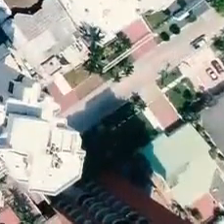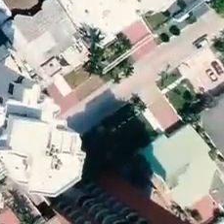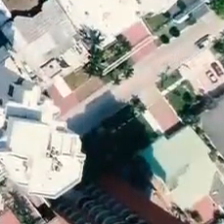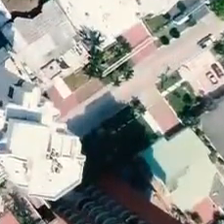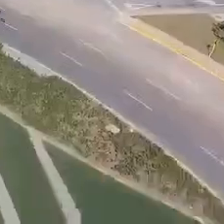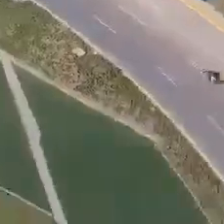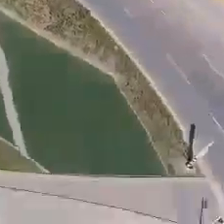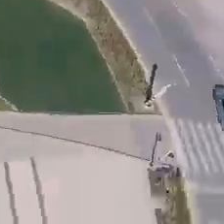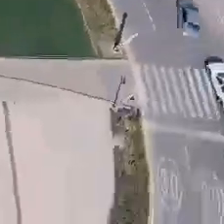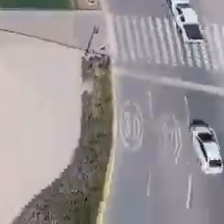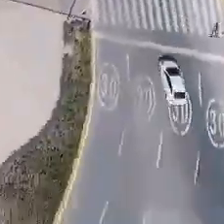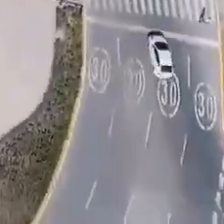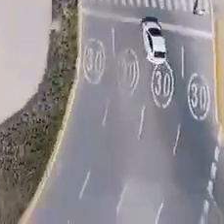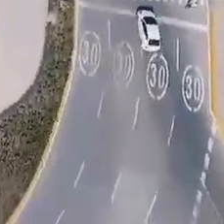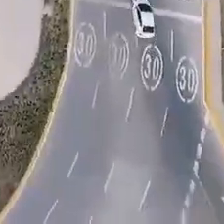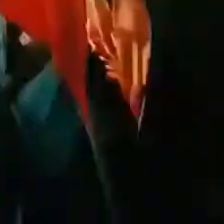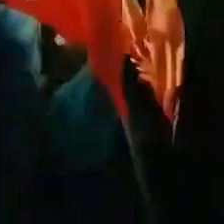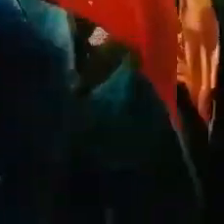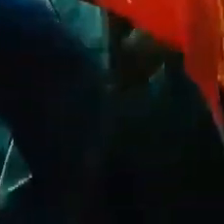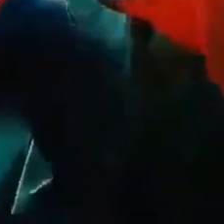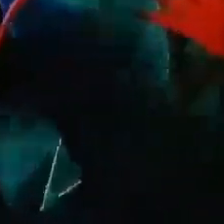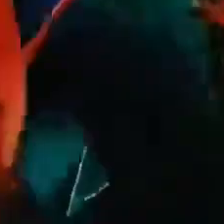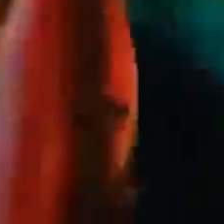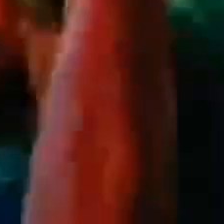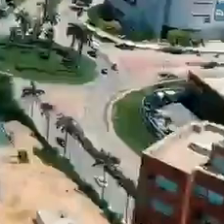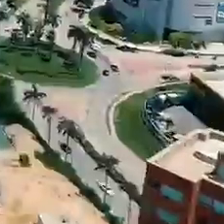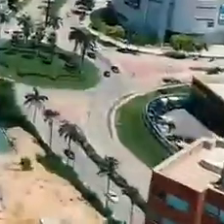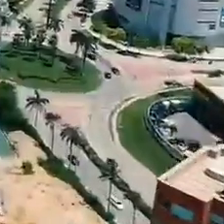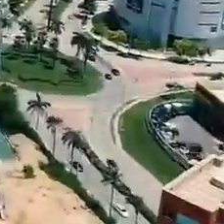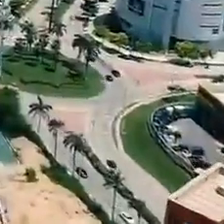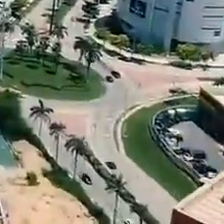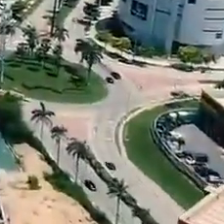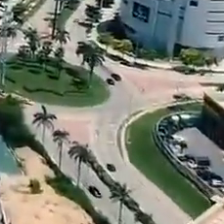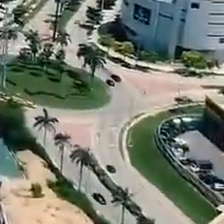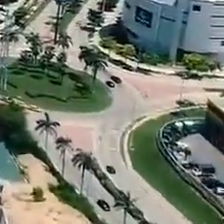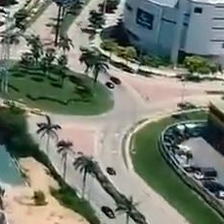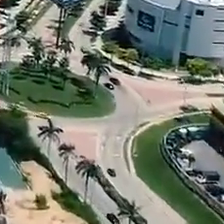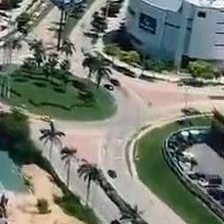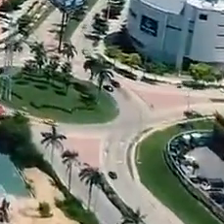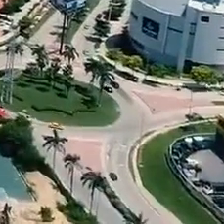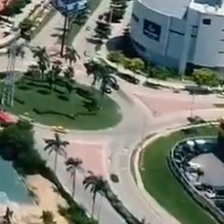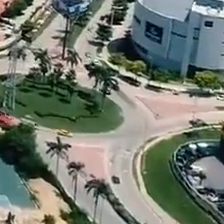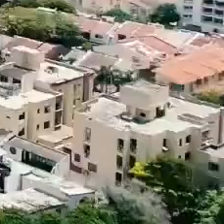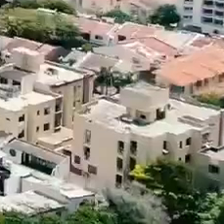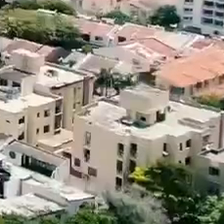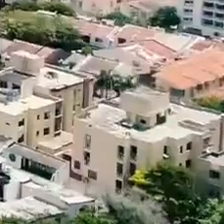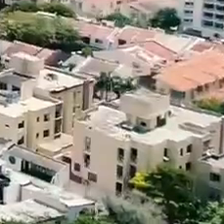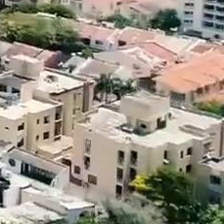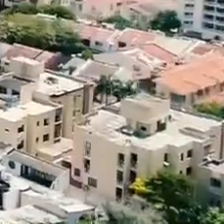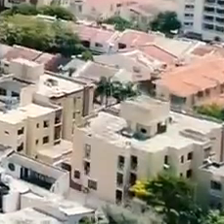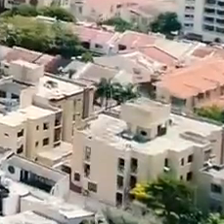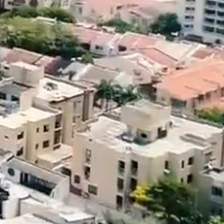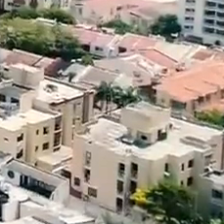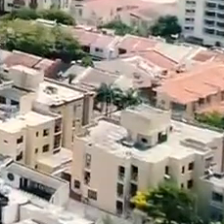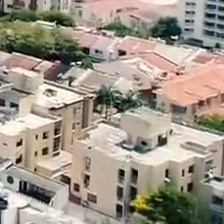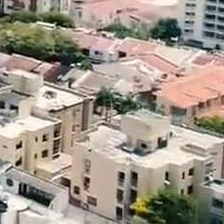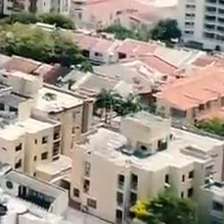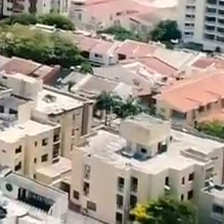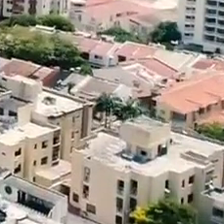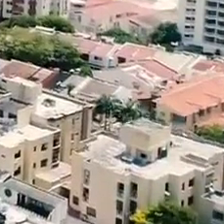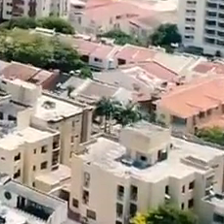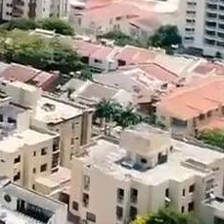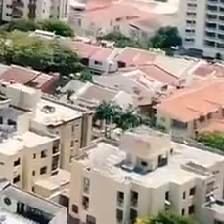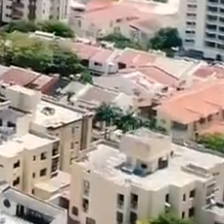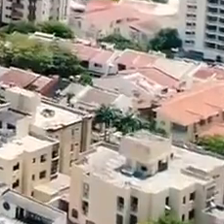desarrollo. Te invitamos a estar en primera fila y que juntos próximamente digamos: lo